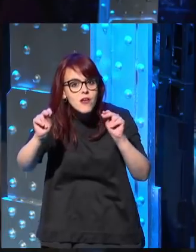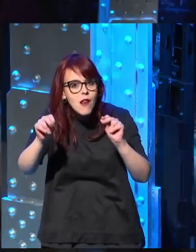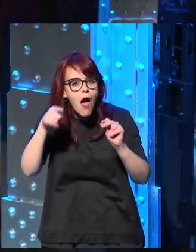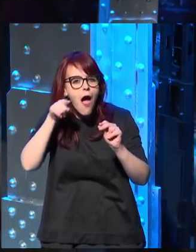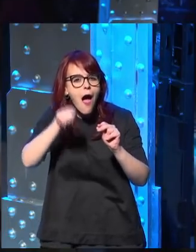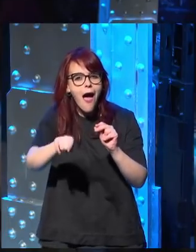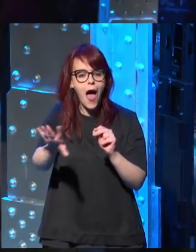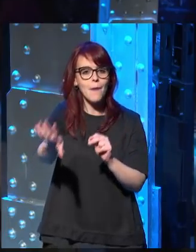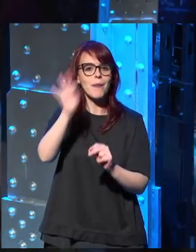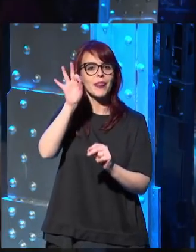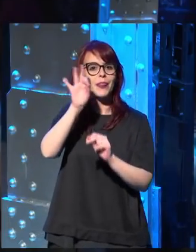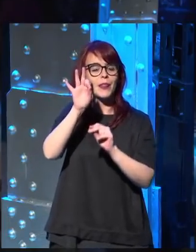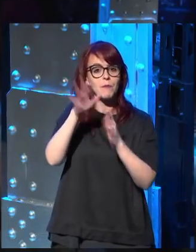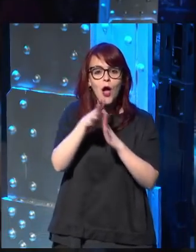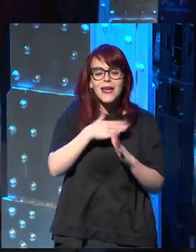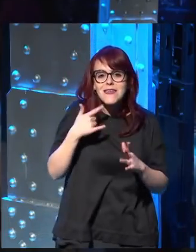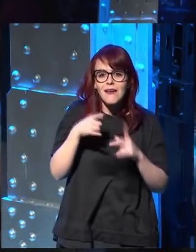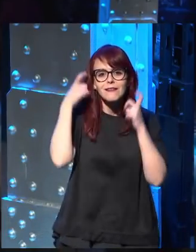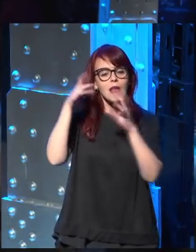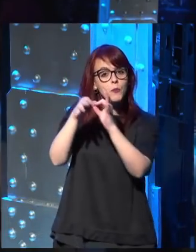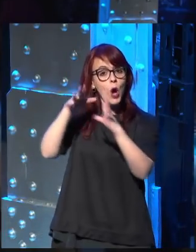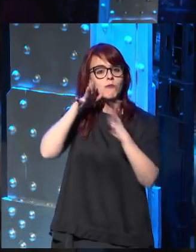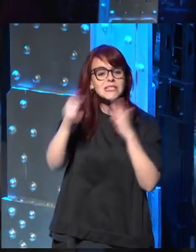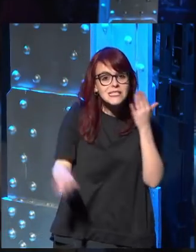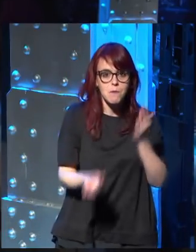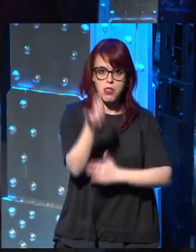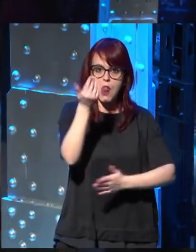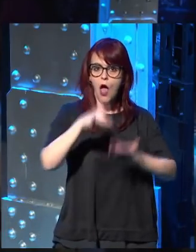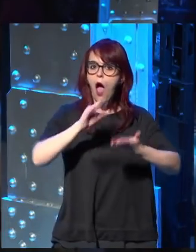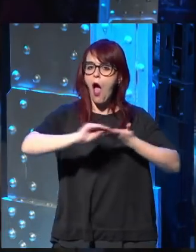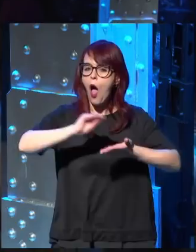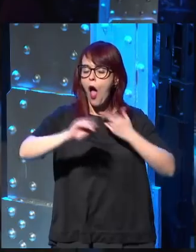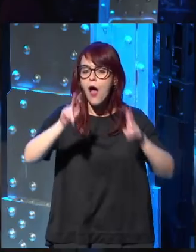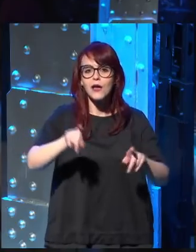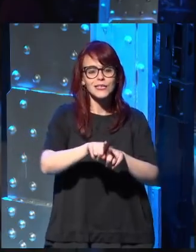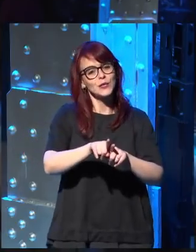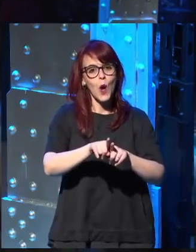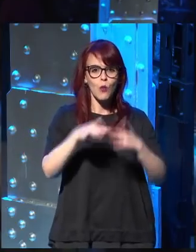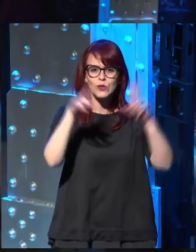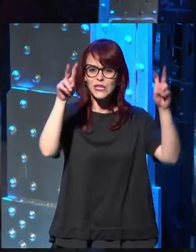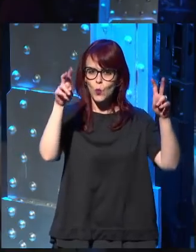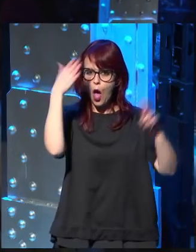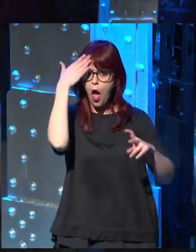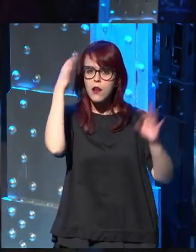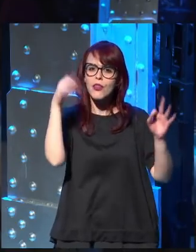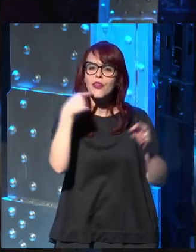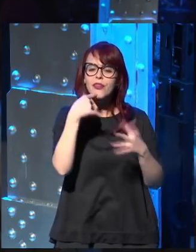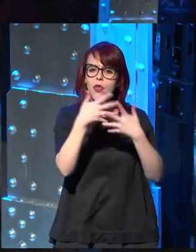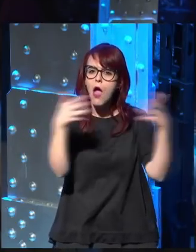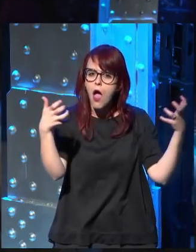era desconectar de eso, ¿no? Esta mañana, por ejemplo, he apuntado un titular que